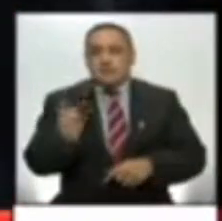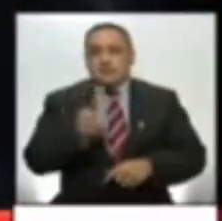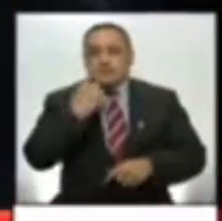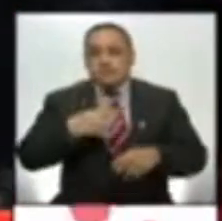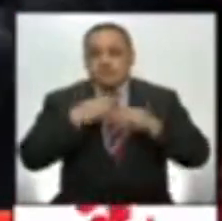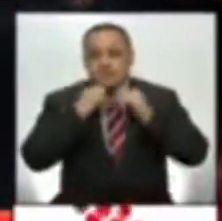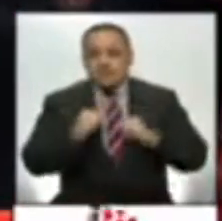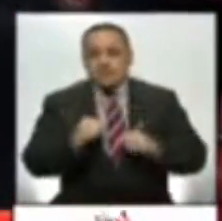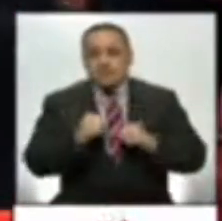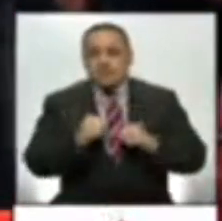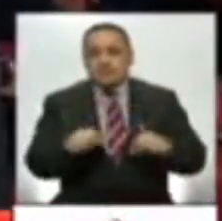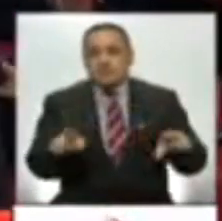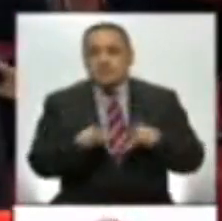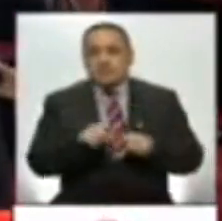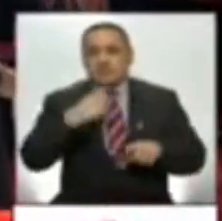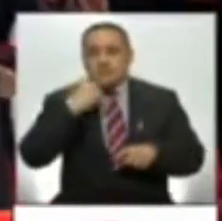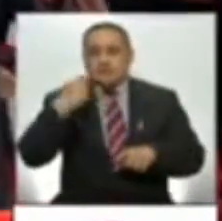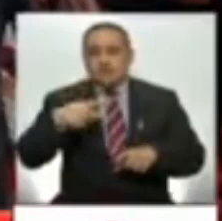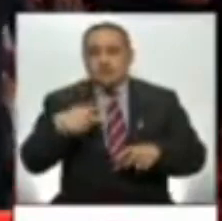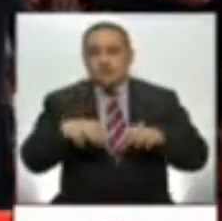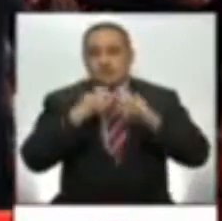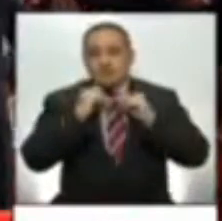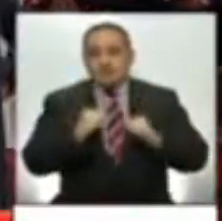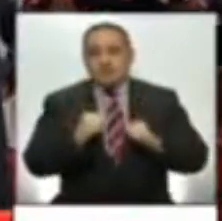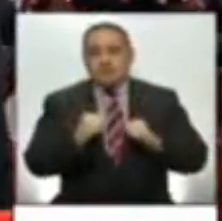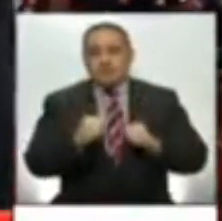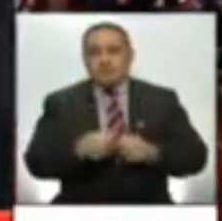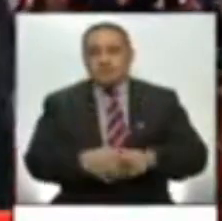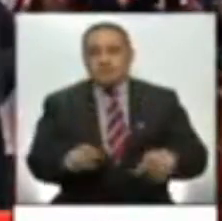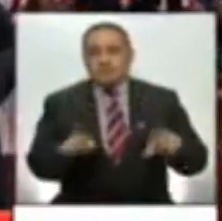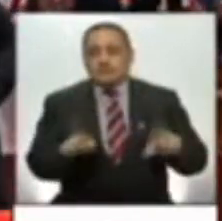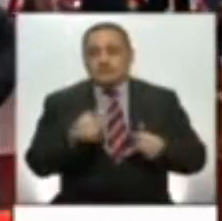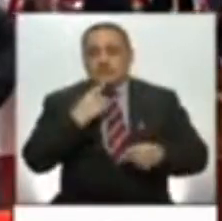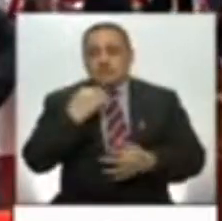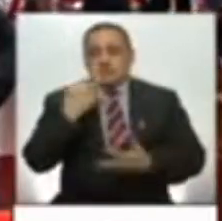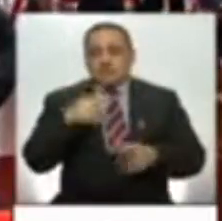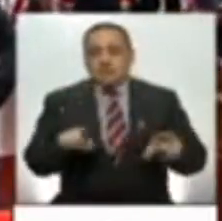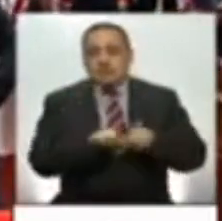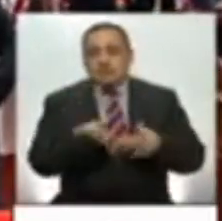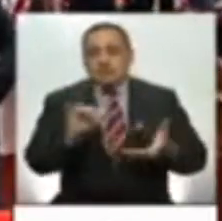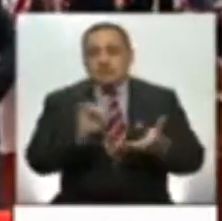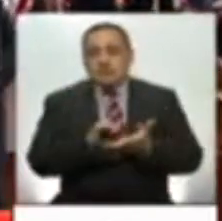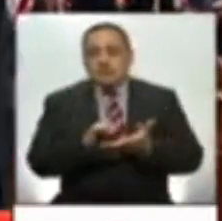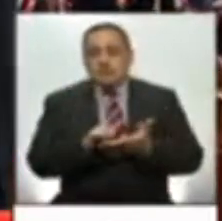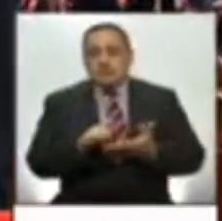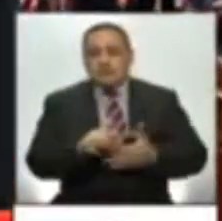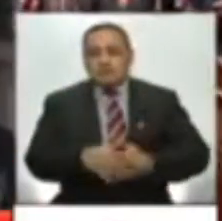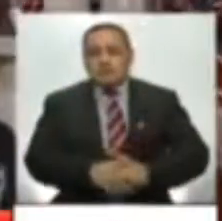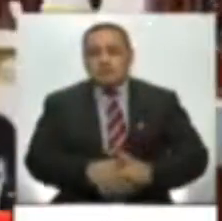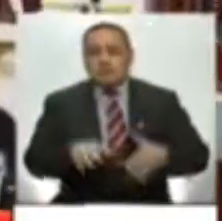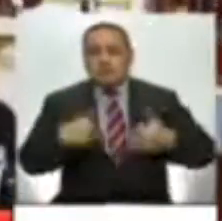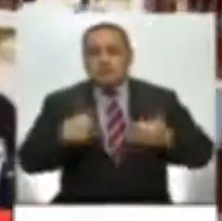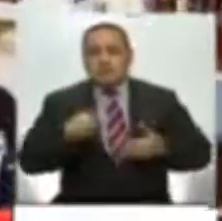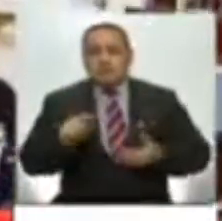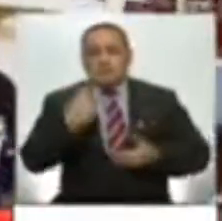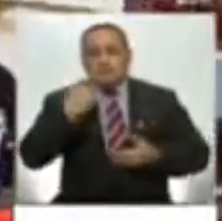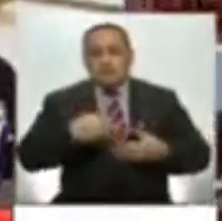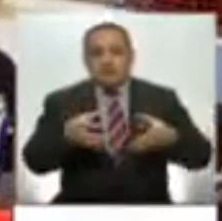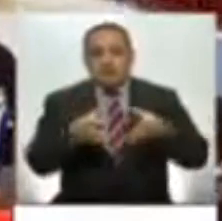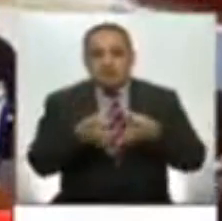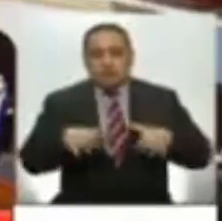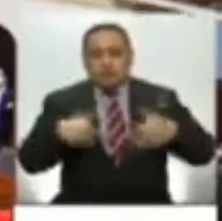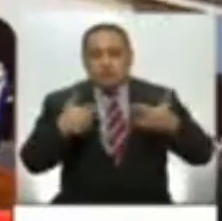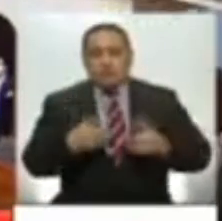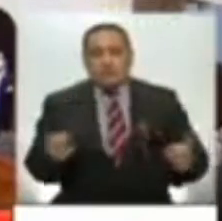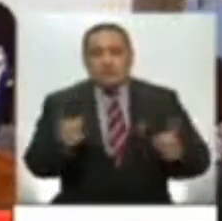El primer secretario, la segunda secretaria. Esperando nomás que se pueda, este primer grupo